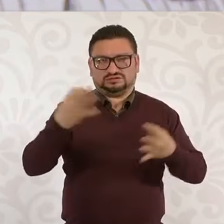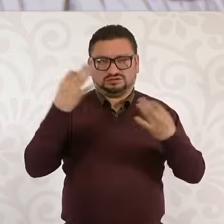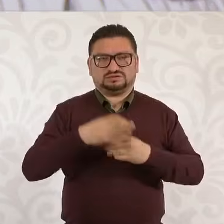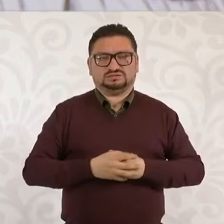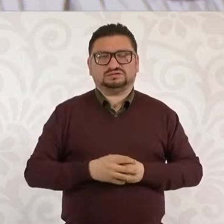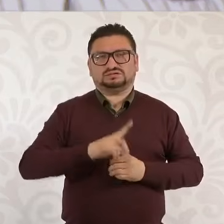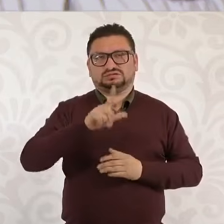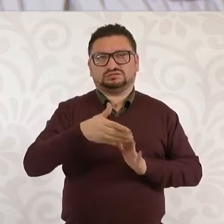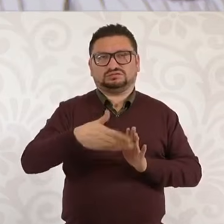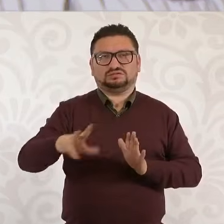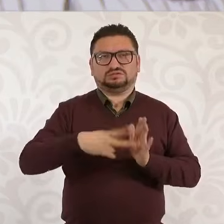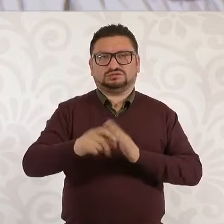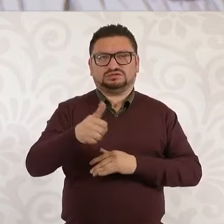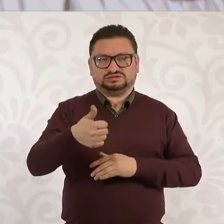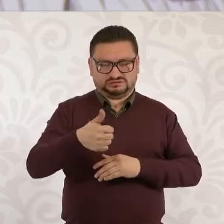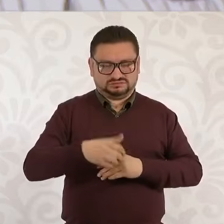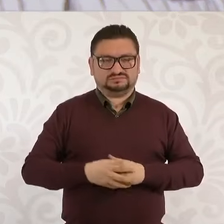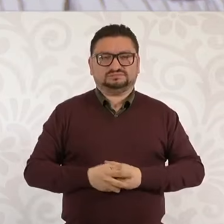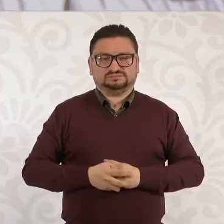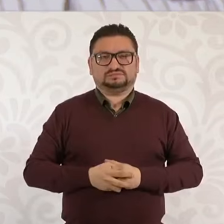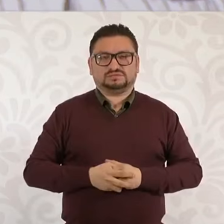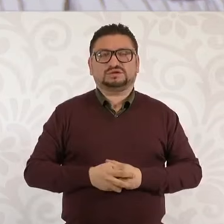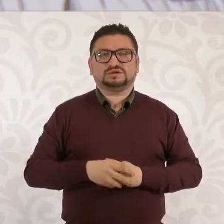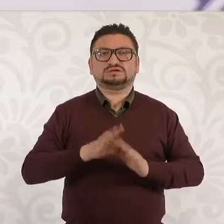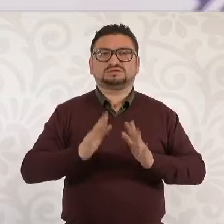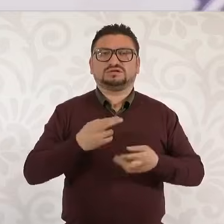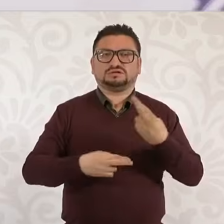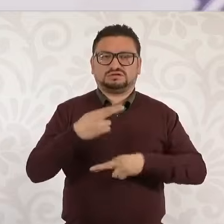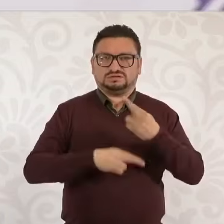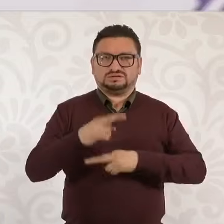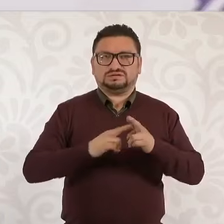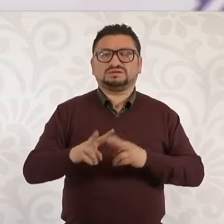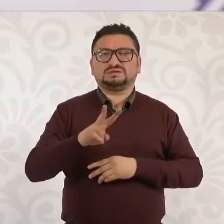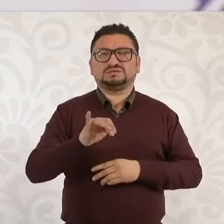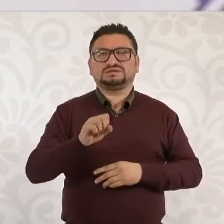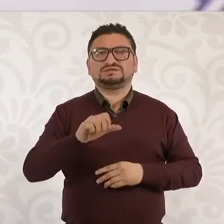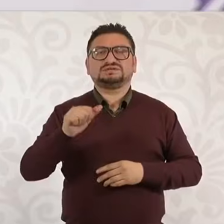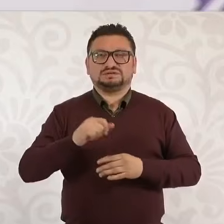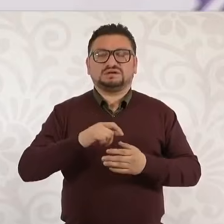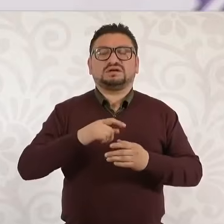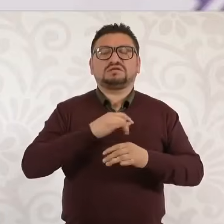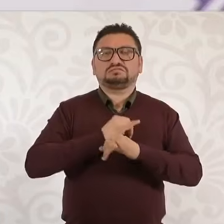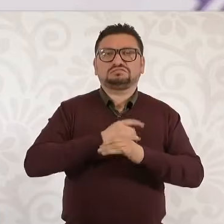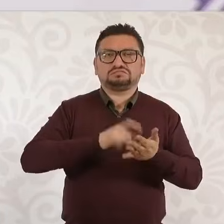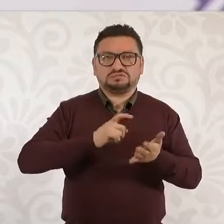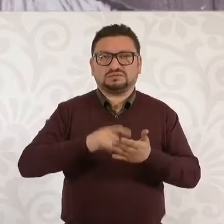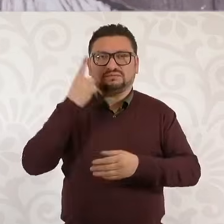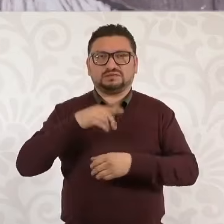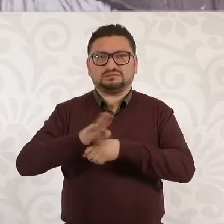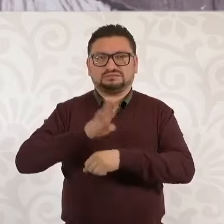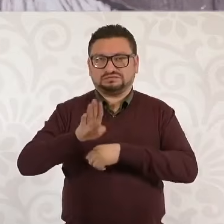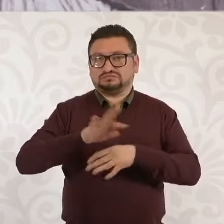lo que viene para 2026. Se recuperó la visa electrónica de Brasil, por ejemplo, que es muy